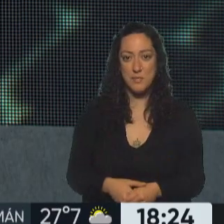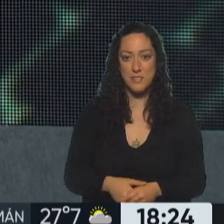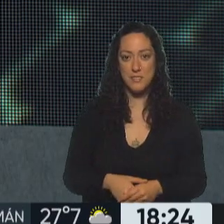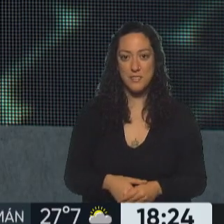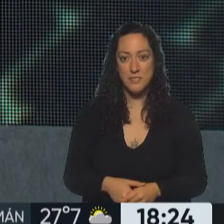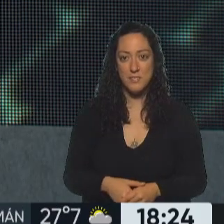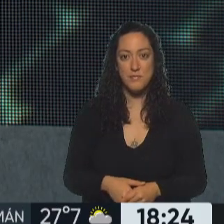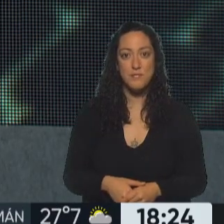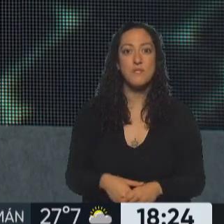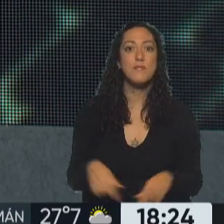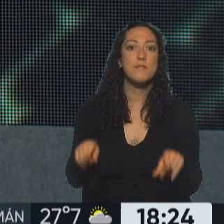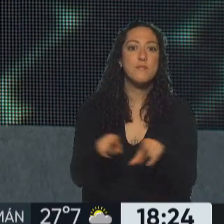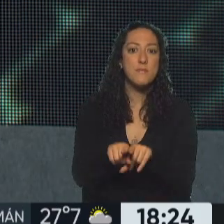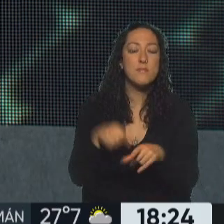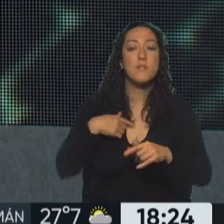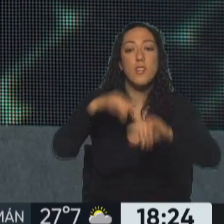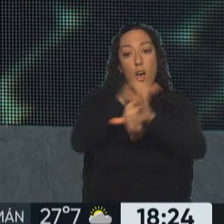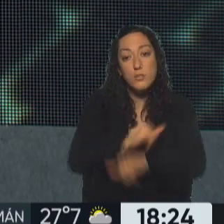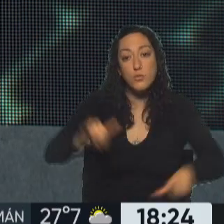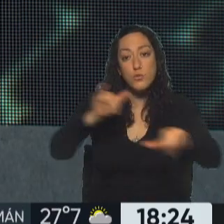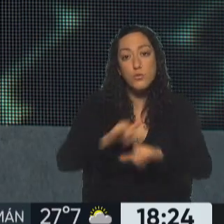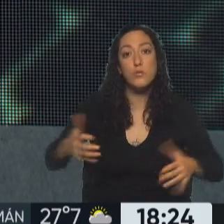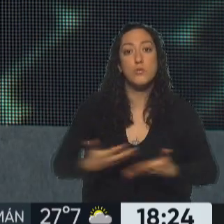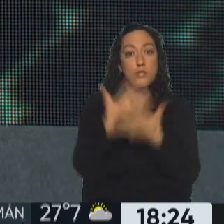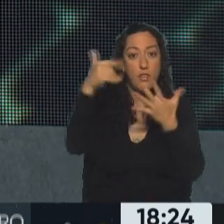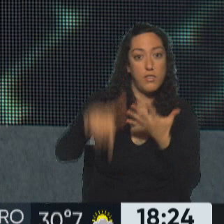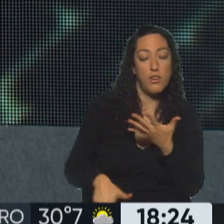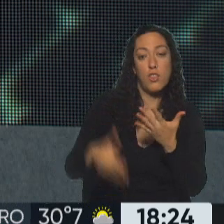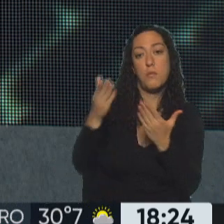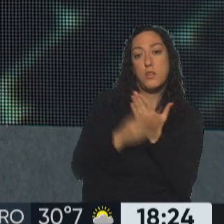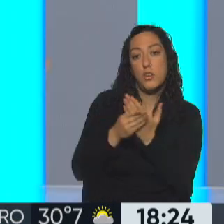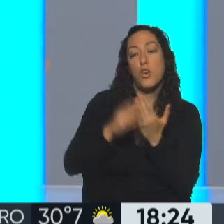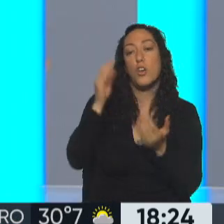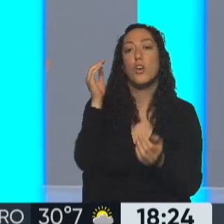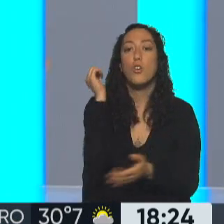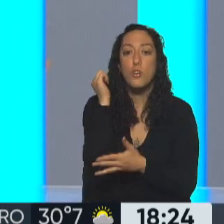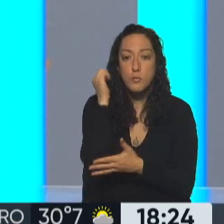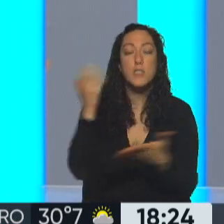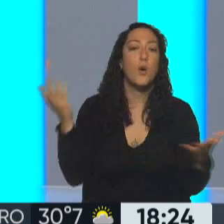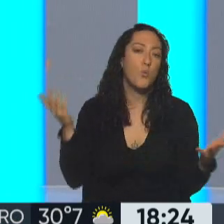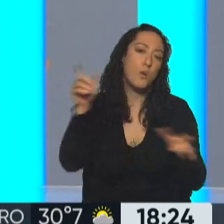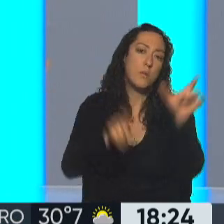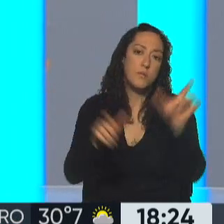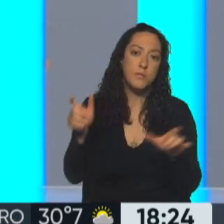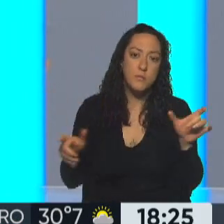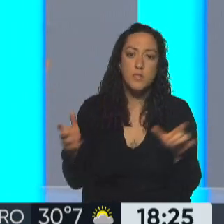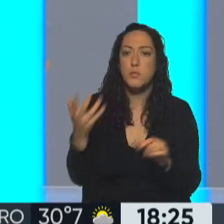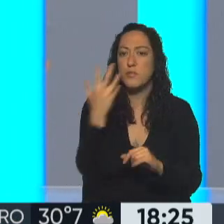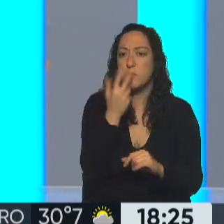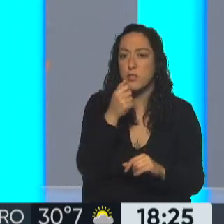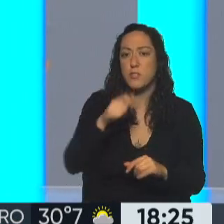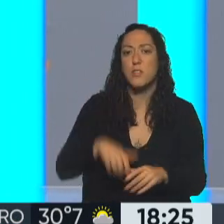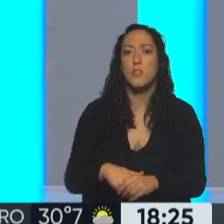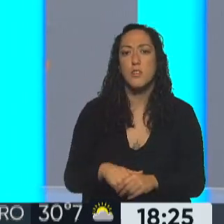muy activos. Primero que nada vamos a los anuncios de hoy, ¿no? A los anuncios que hizo el ministro de Economía. No, bueno, muy bien recibidos. Ya viene una batería de